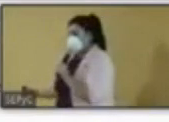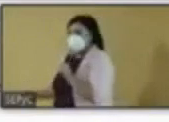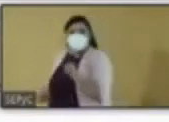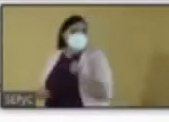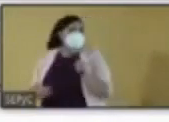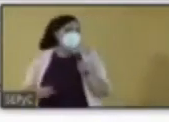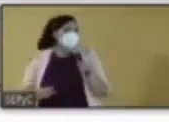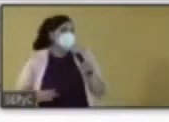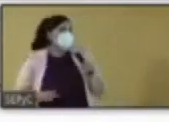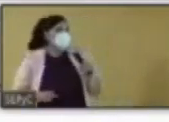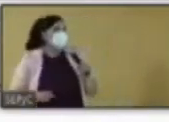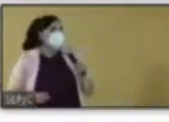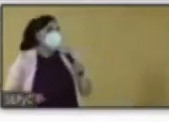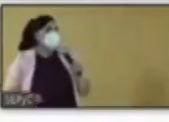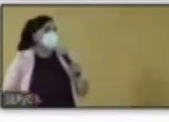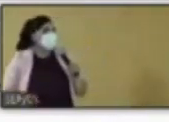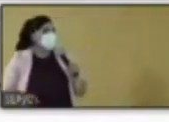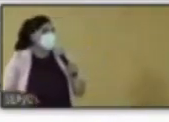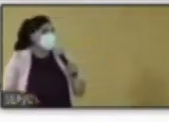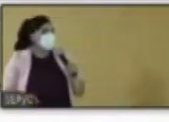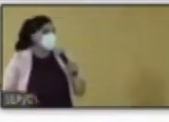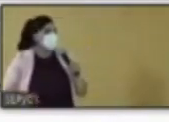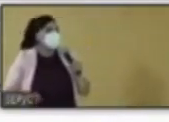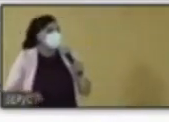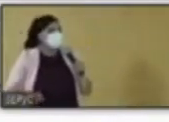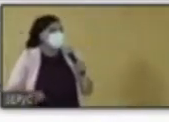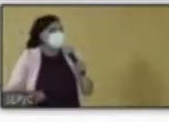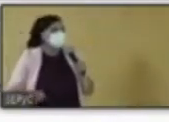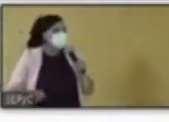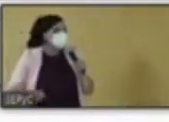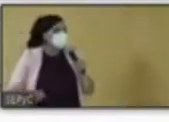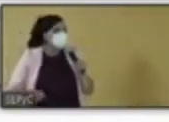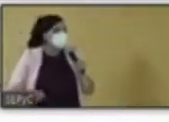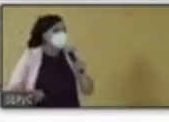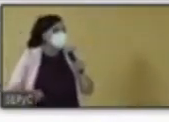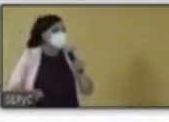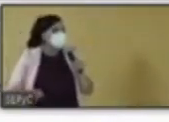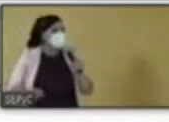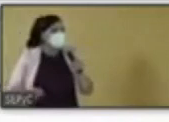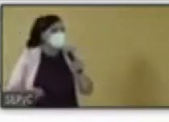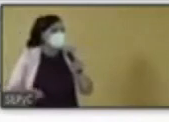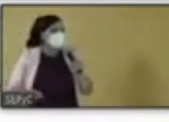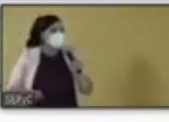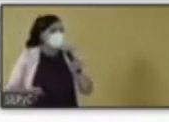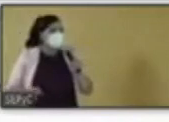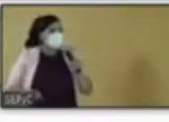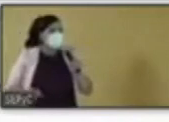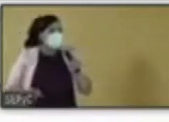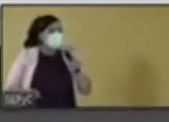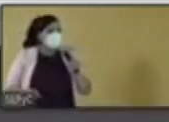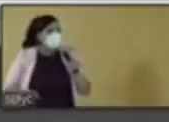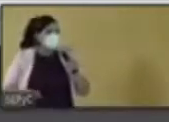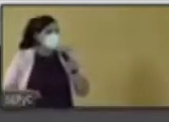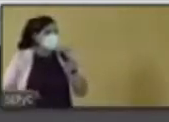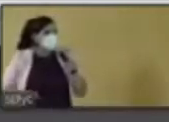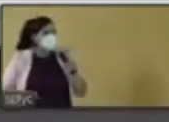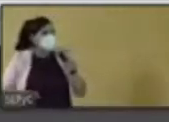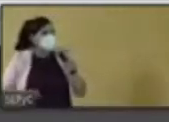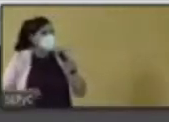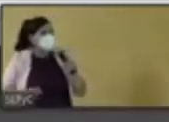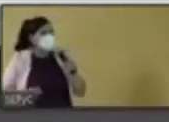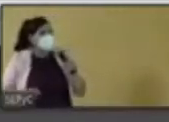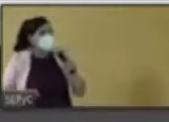función. Si estuviéramos en el supuesto, únicamente hay que generarlo en este apartado. ¿Cómo lo hacemos? Siempre dando clic a donde se encuentra el